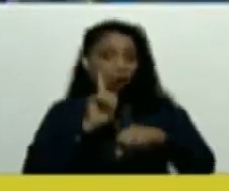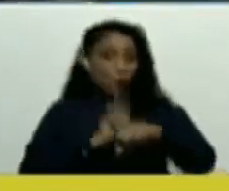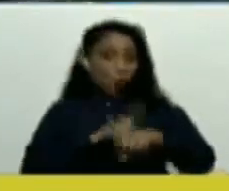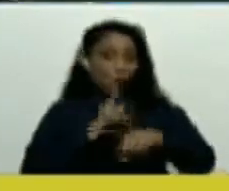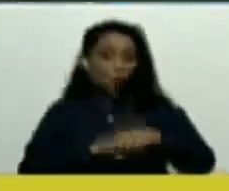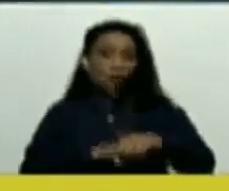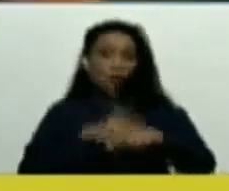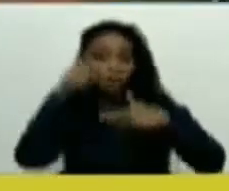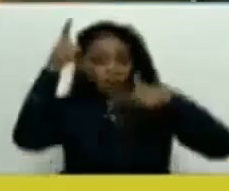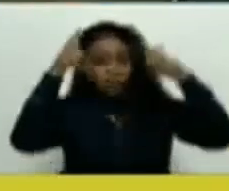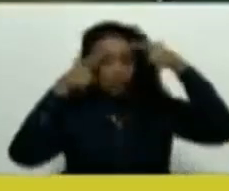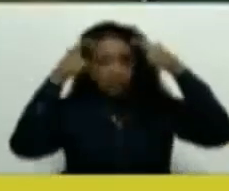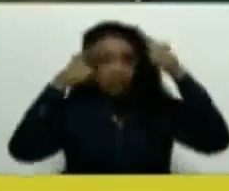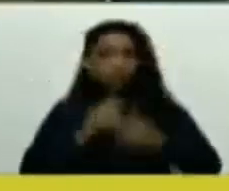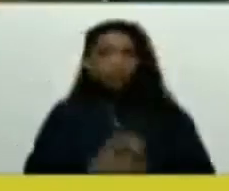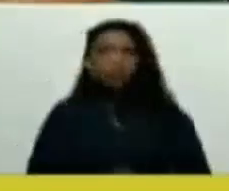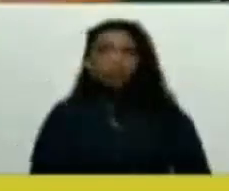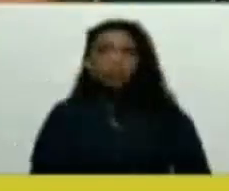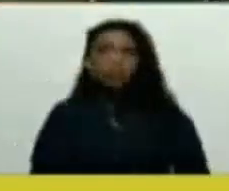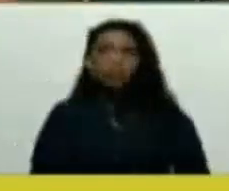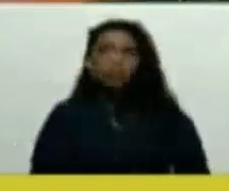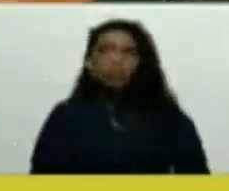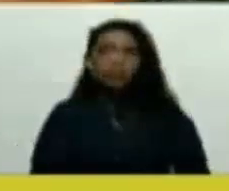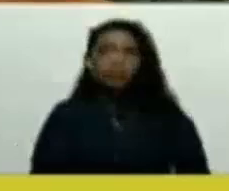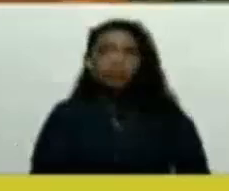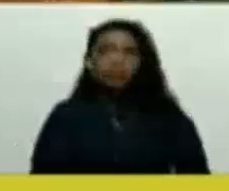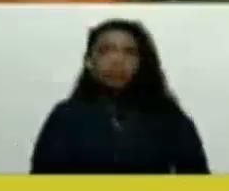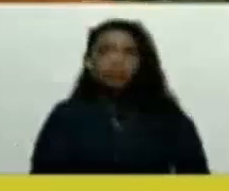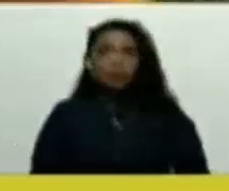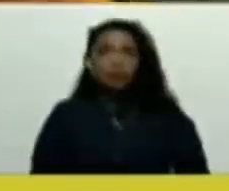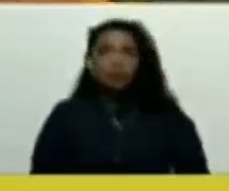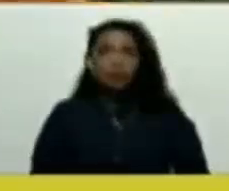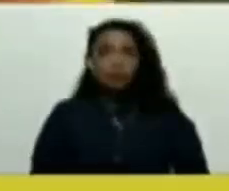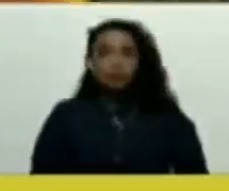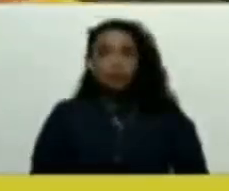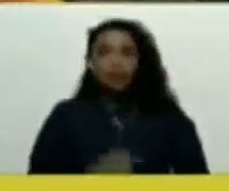la obra de Hugo Chávez. I reaffirm my love, my comrade.